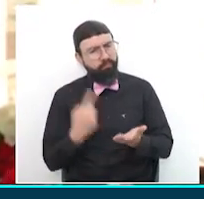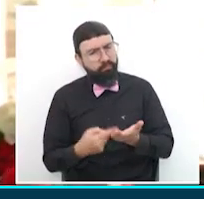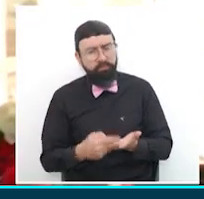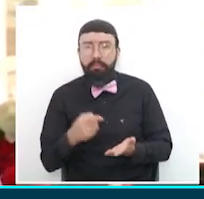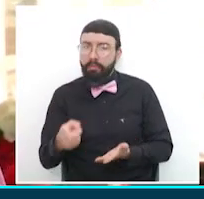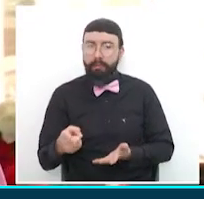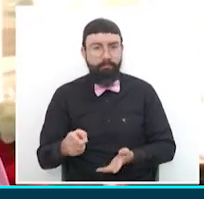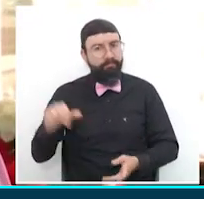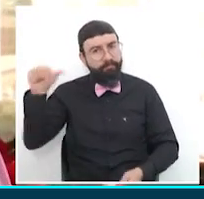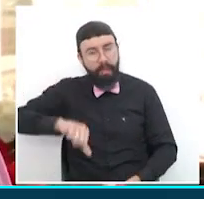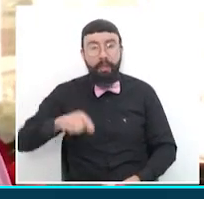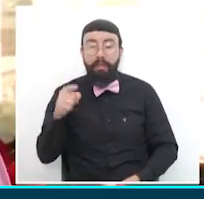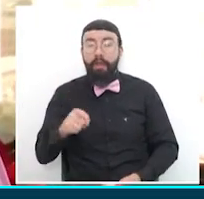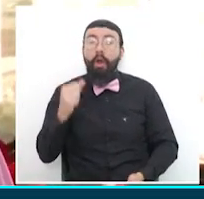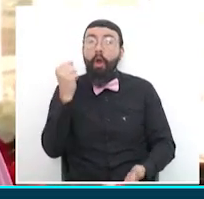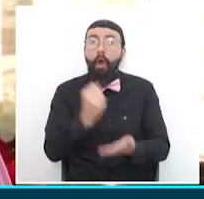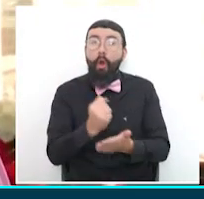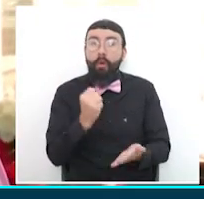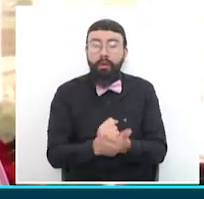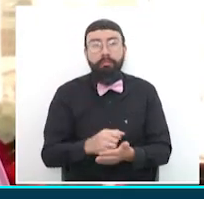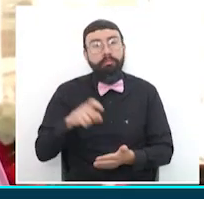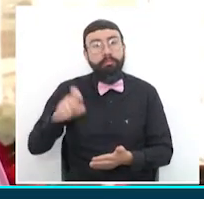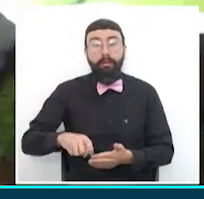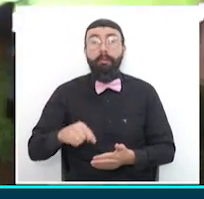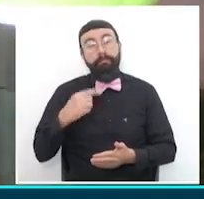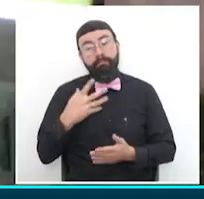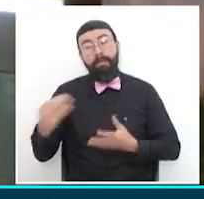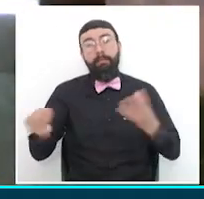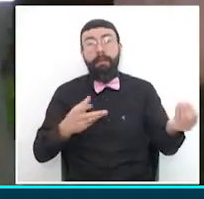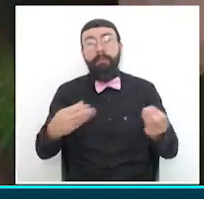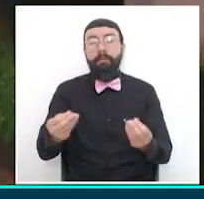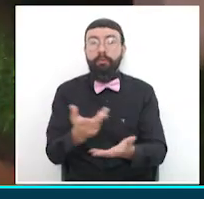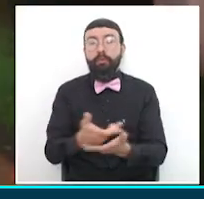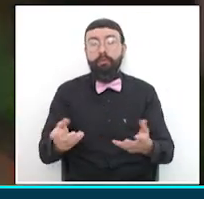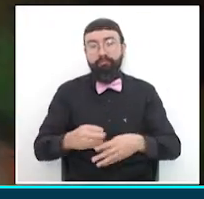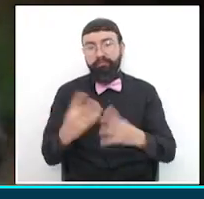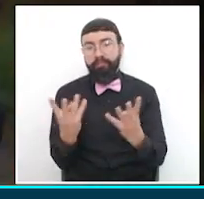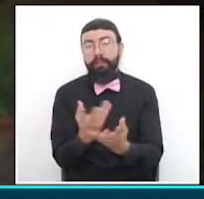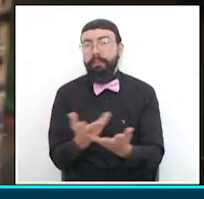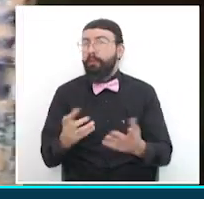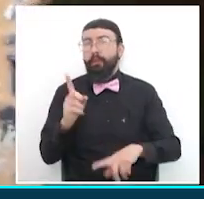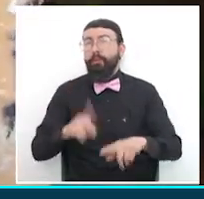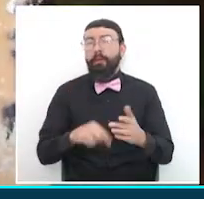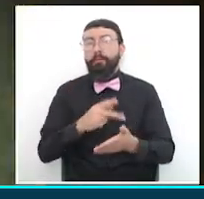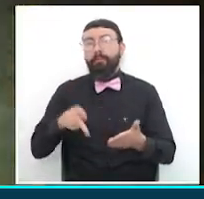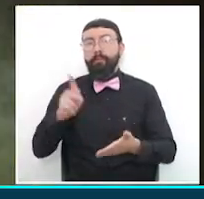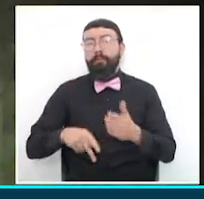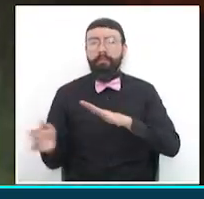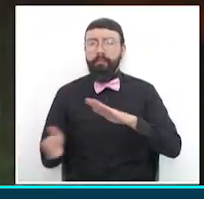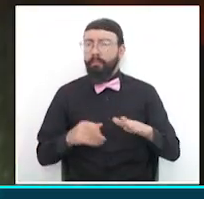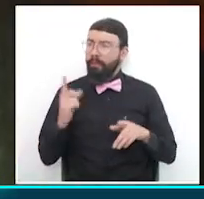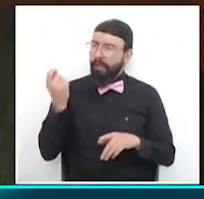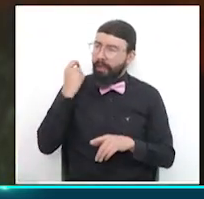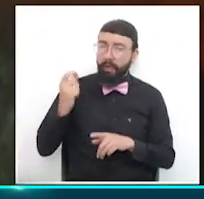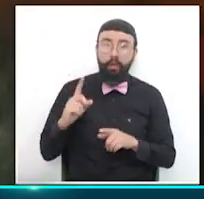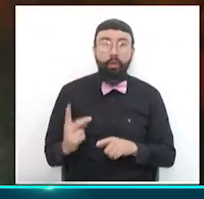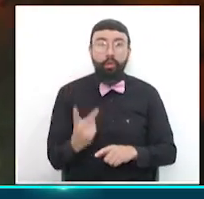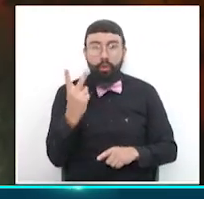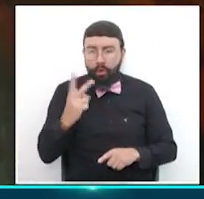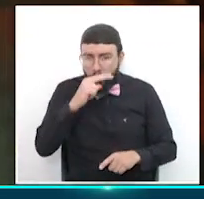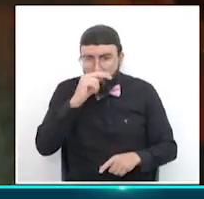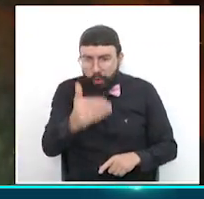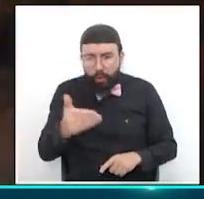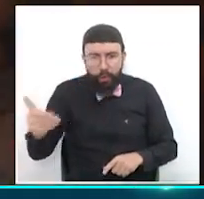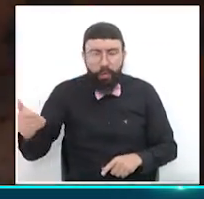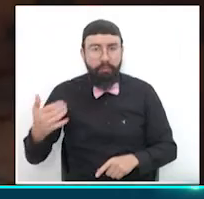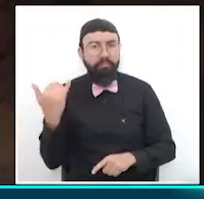estaban violando la ley 643, que es el monopolio rentístico. Mejía también reportó que en las últimas horas se encontraron a dos menores de edad infringiendo el